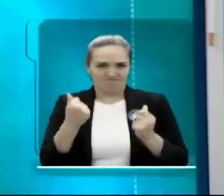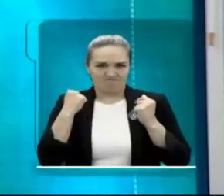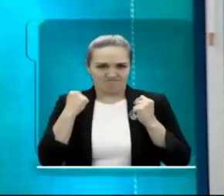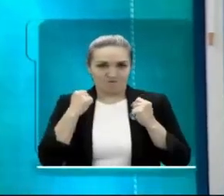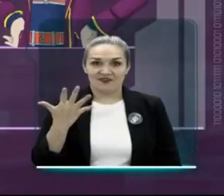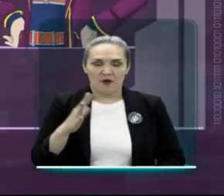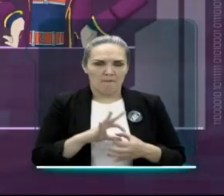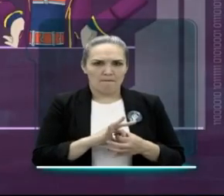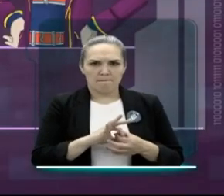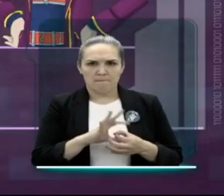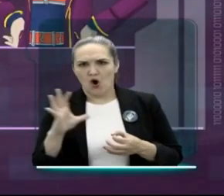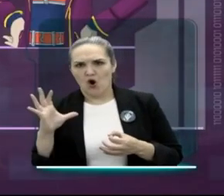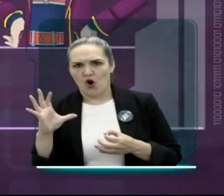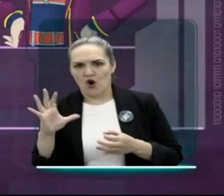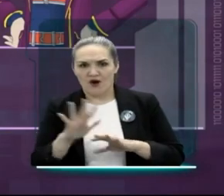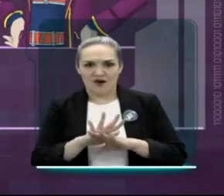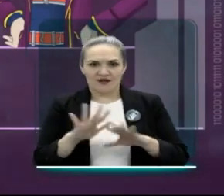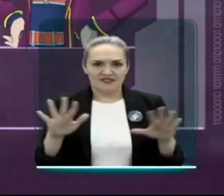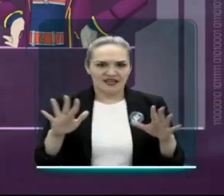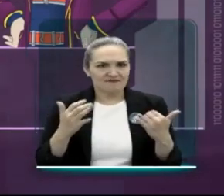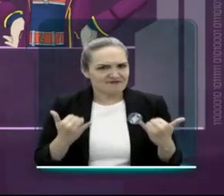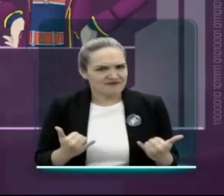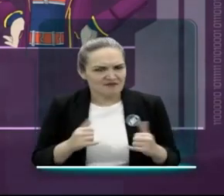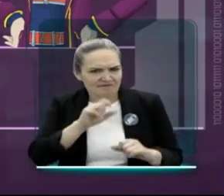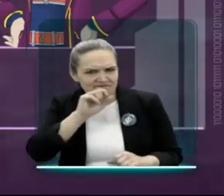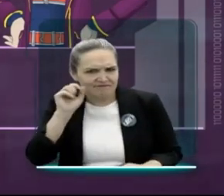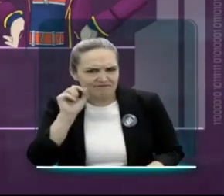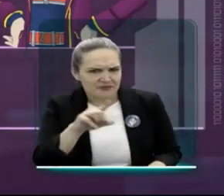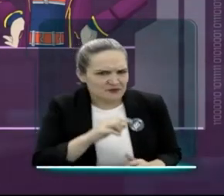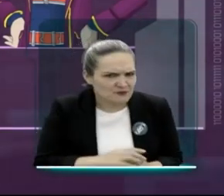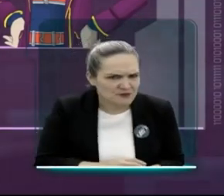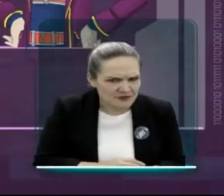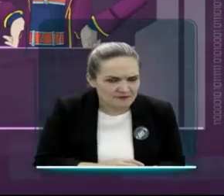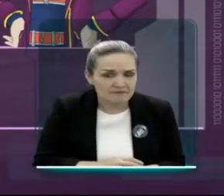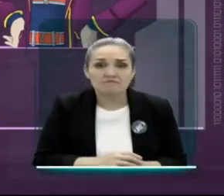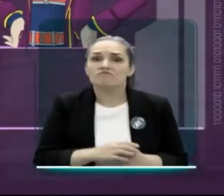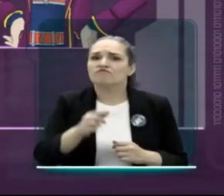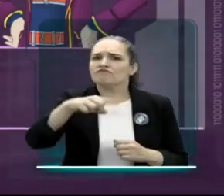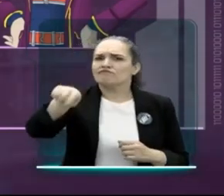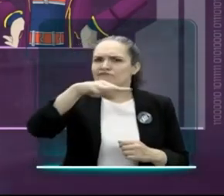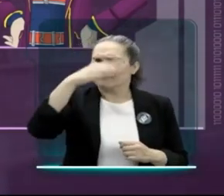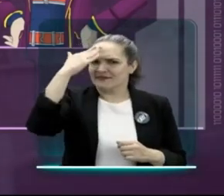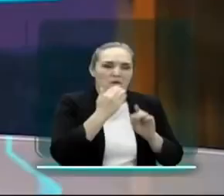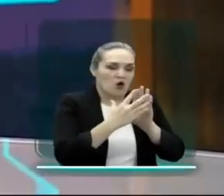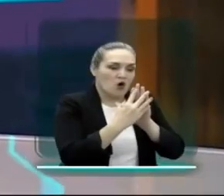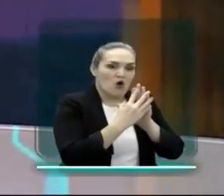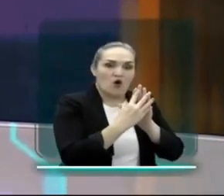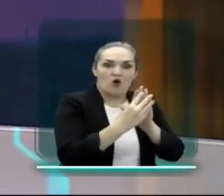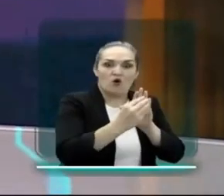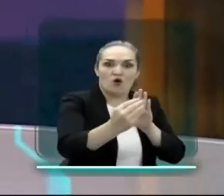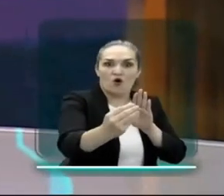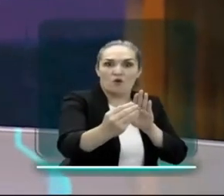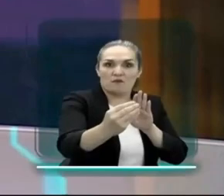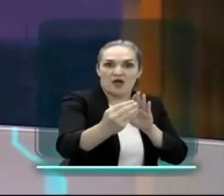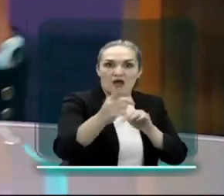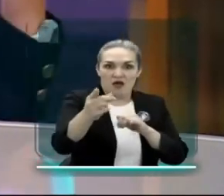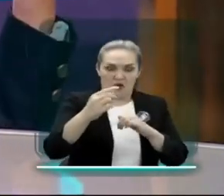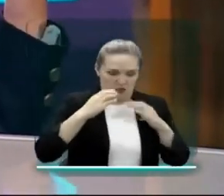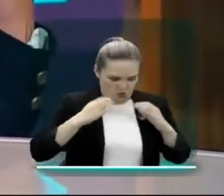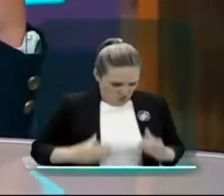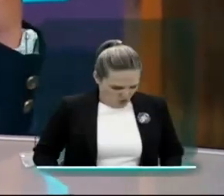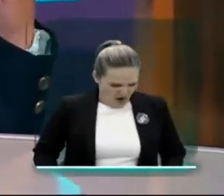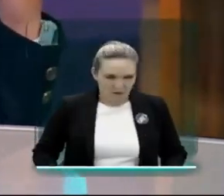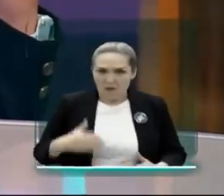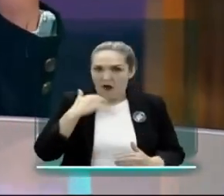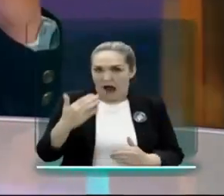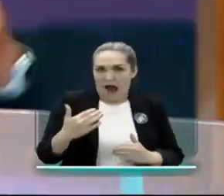no al bullying. ¿Qué riesgos tiene realizar algunos retos virales? Nos puede lastimar físicamente o a